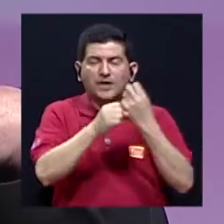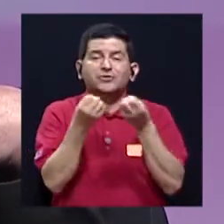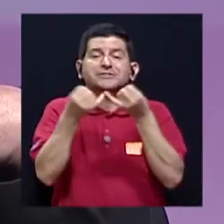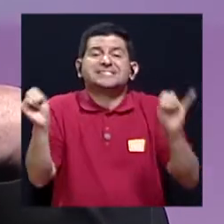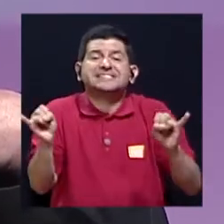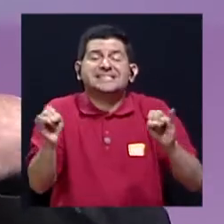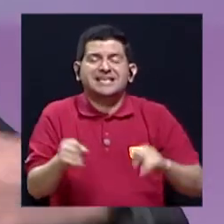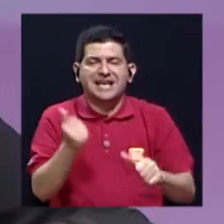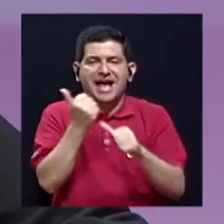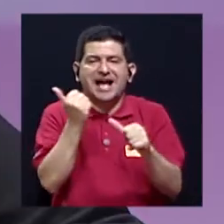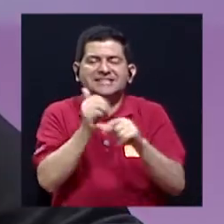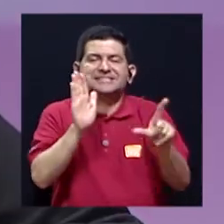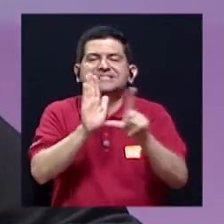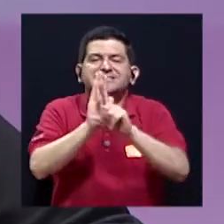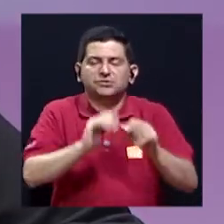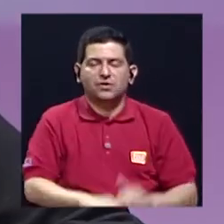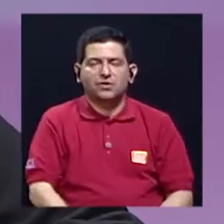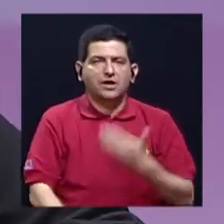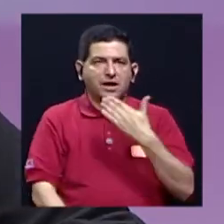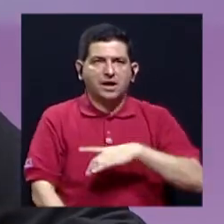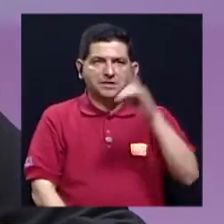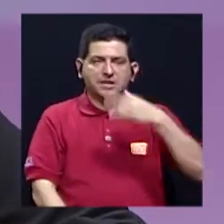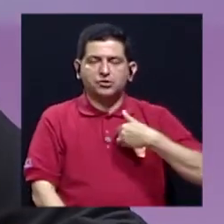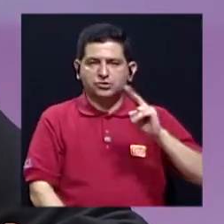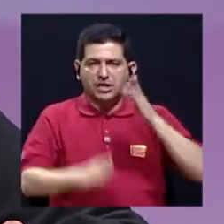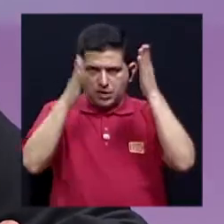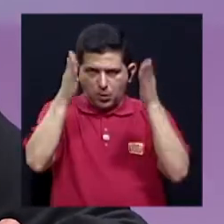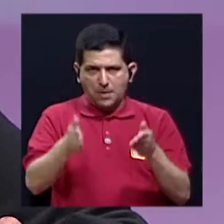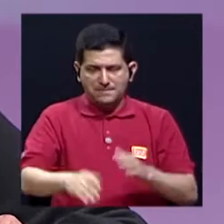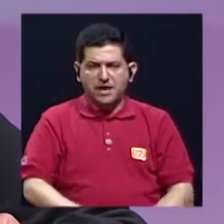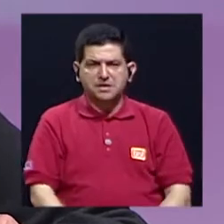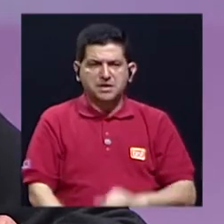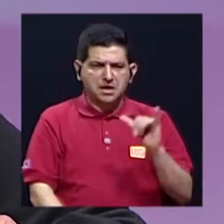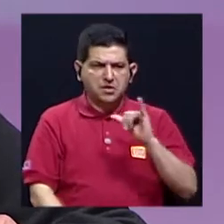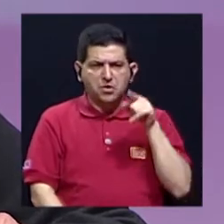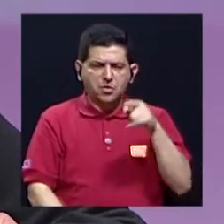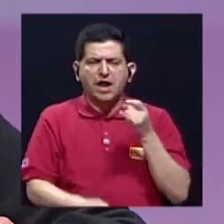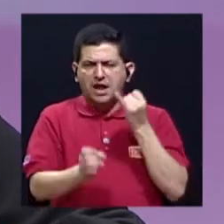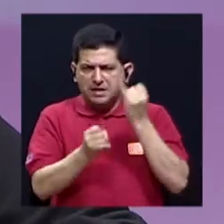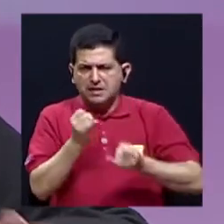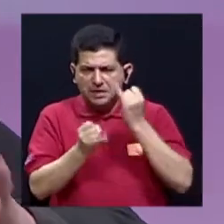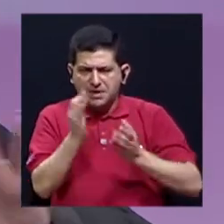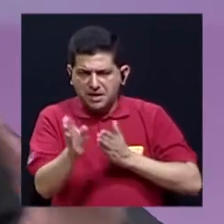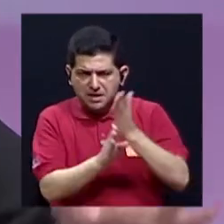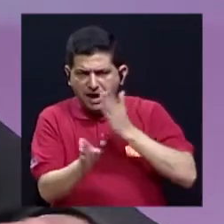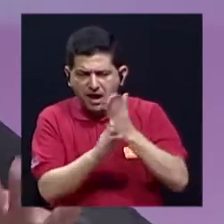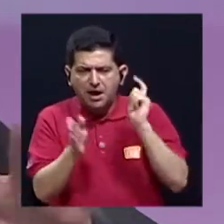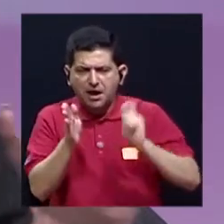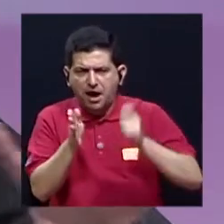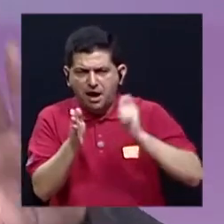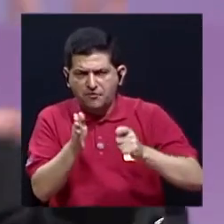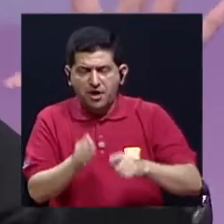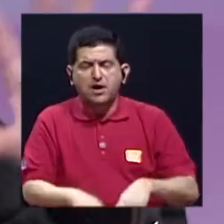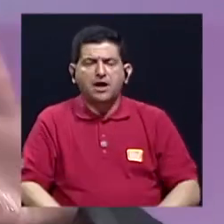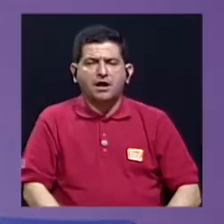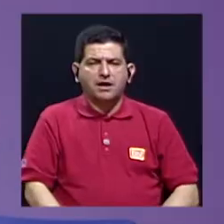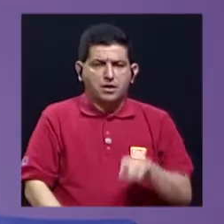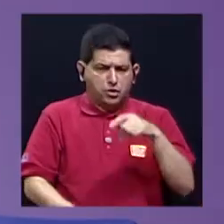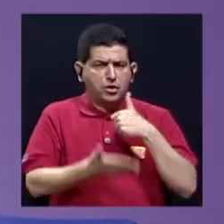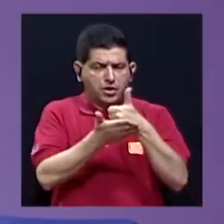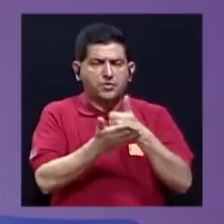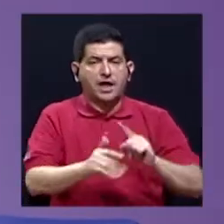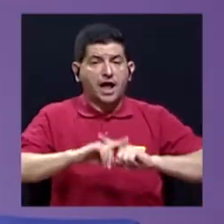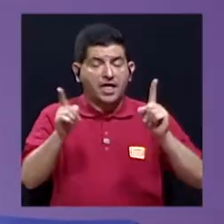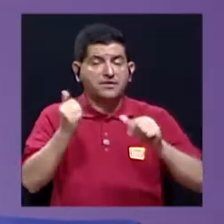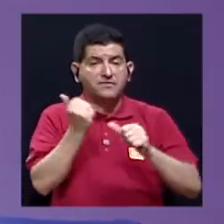legal. Y gracias a Dios tenemos un compañero ahí que también ya estaba terminando su carrera de Derecho, ¿verdad?, y nos ayudaba muchísimo. Es diferente al